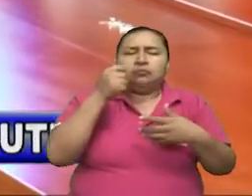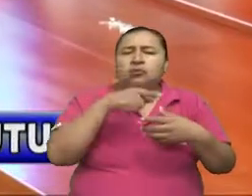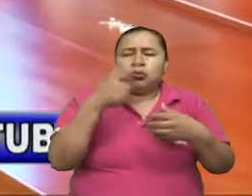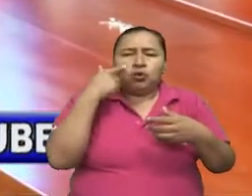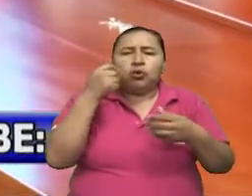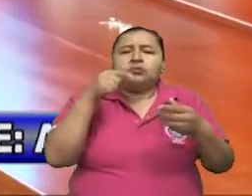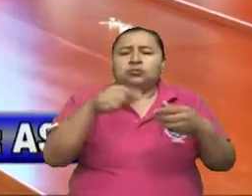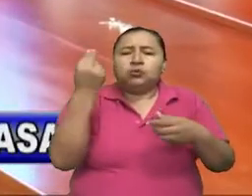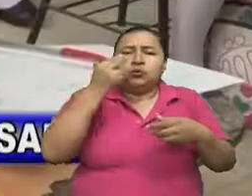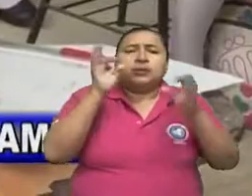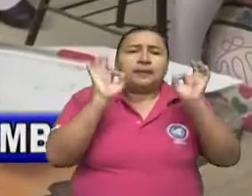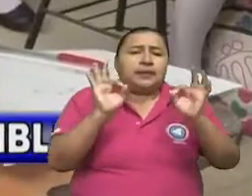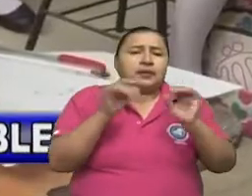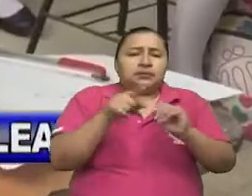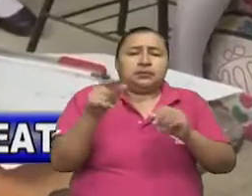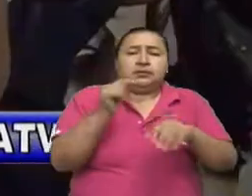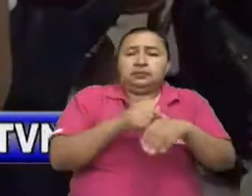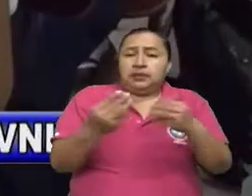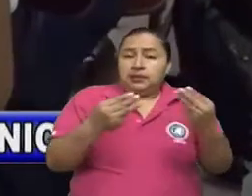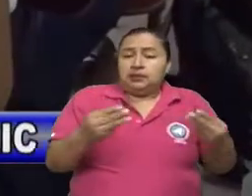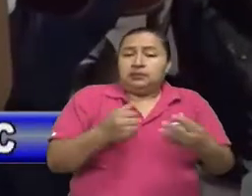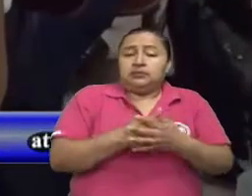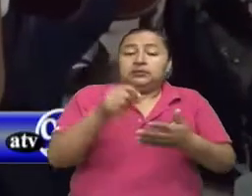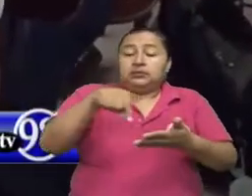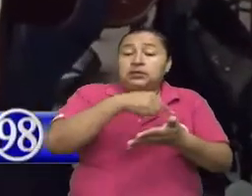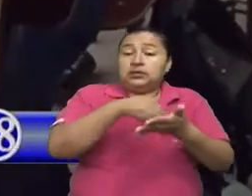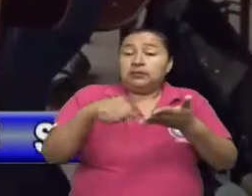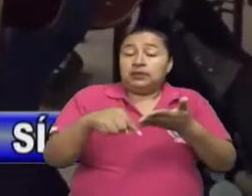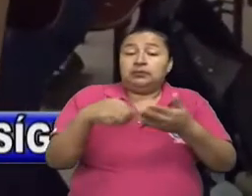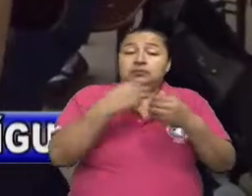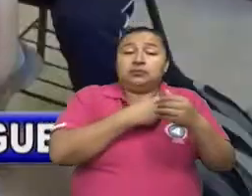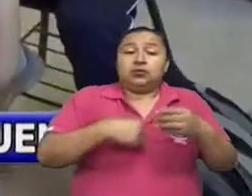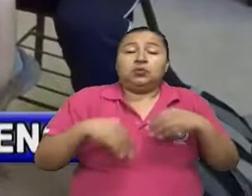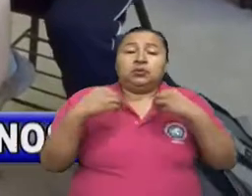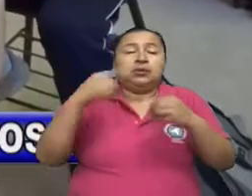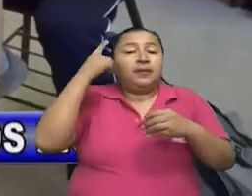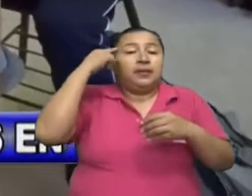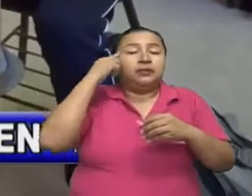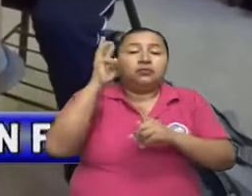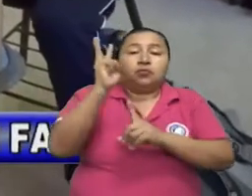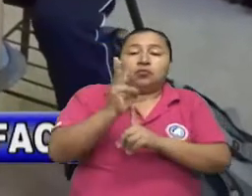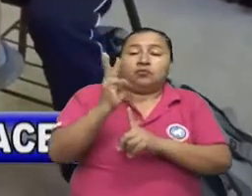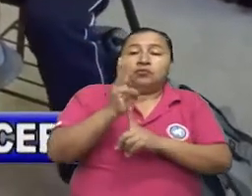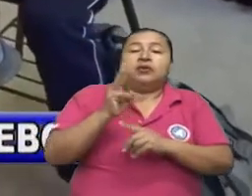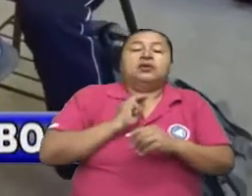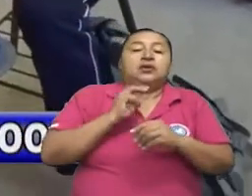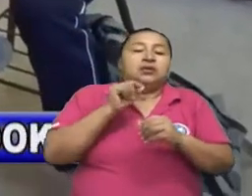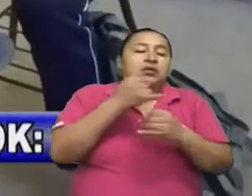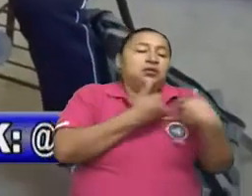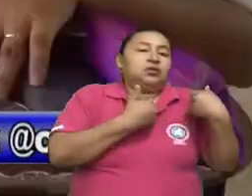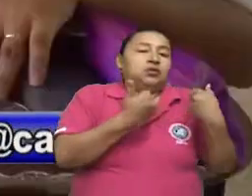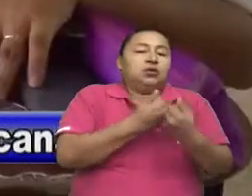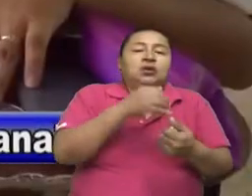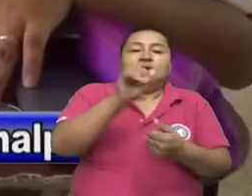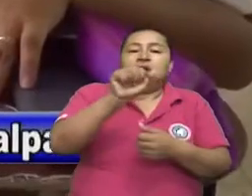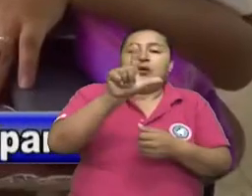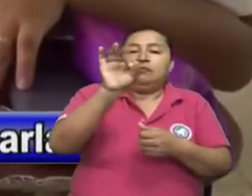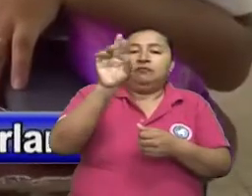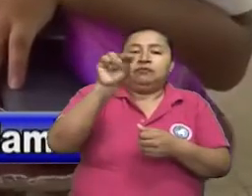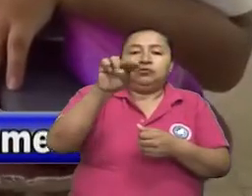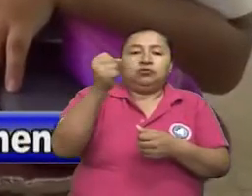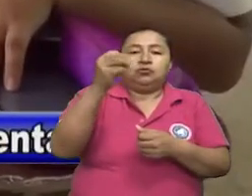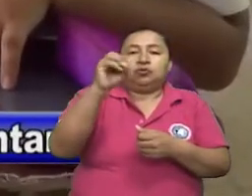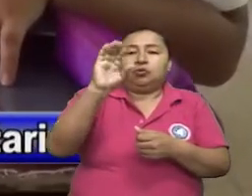utilización de estos equipos. Esta semana el MINEP tiene previsto también instalar Wi-Fi en el Instituto Alfonso Cortés de Managua para que los